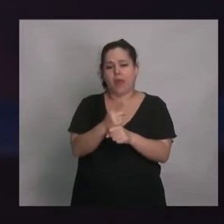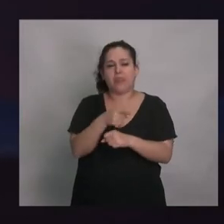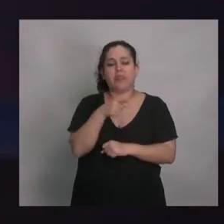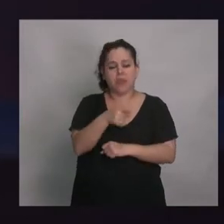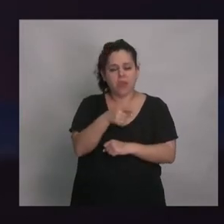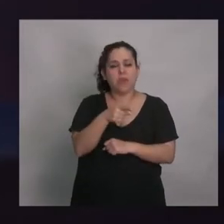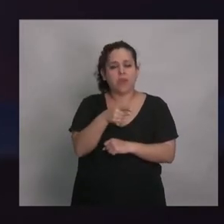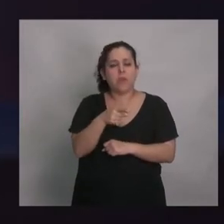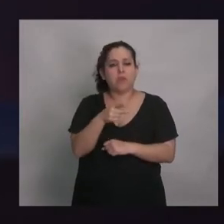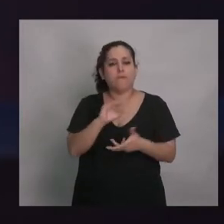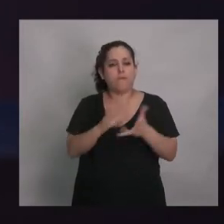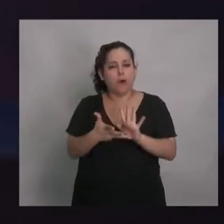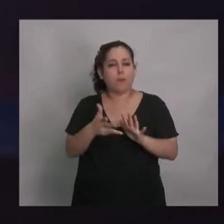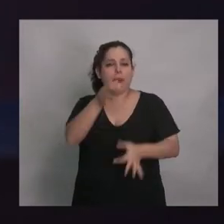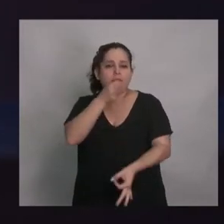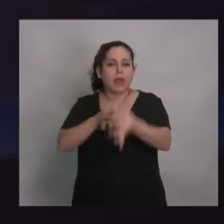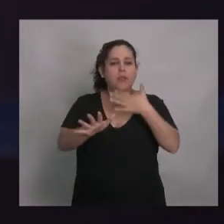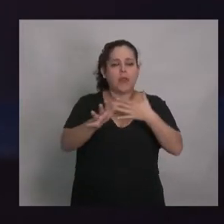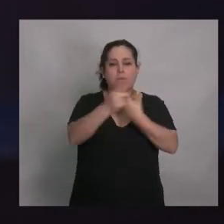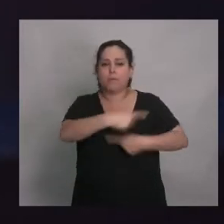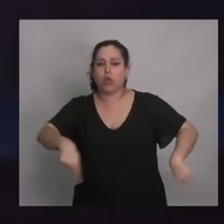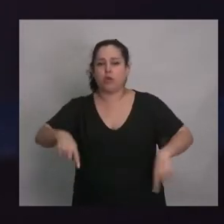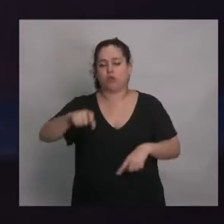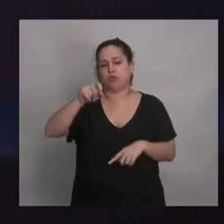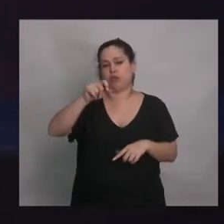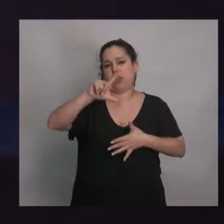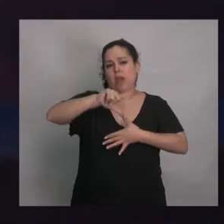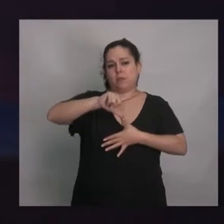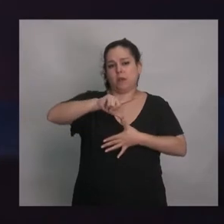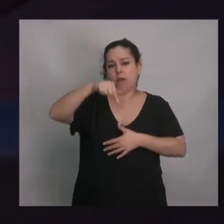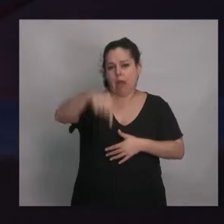de alguna manera vender los productos latinoamericanos acá